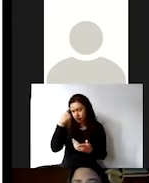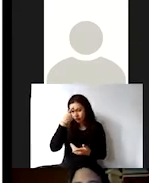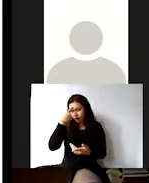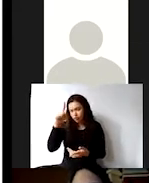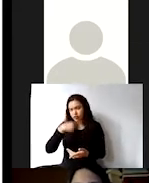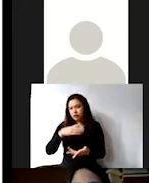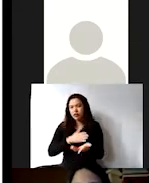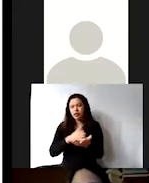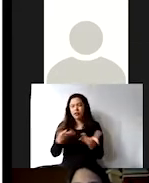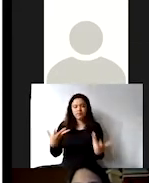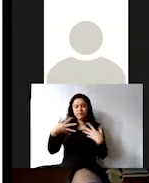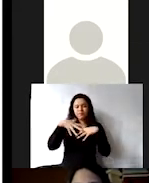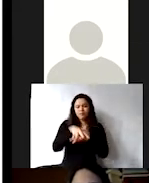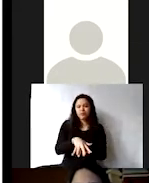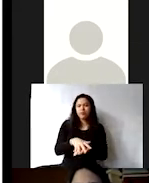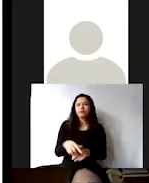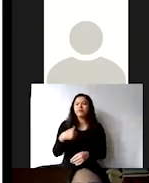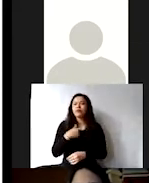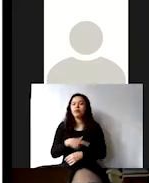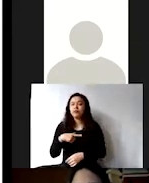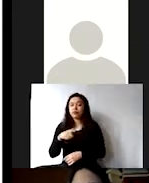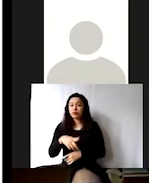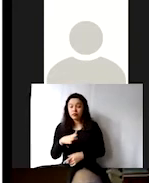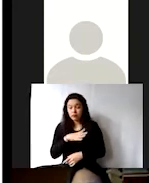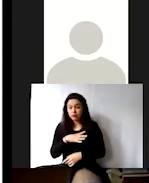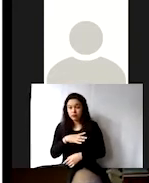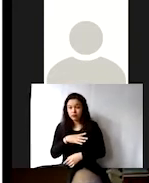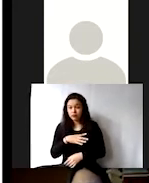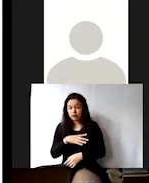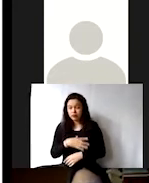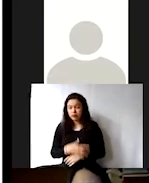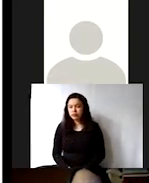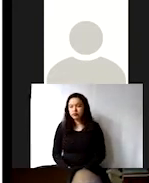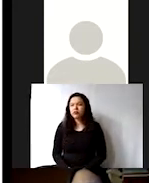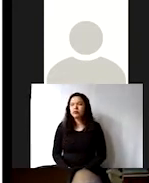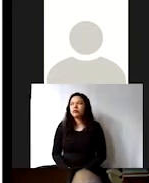esto. Entonces, a mí me gustaría que si tú tienes algunas